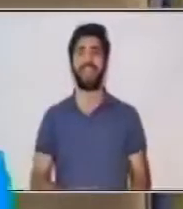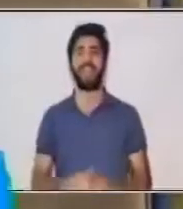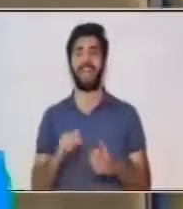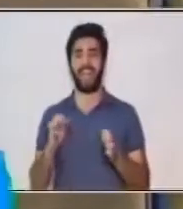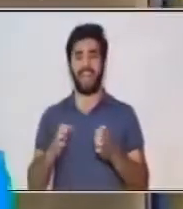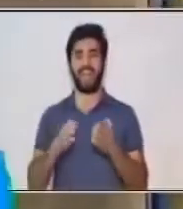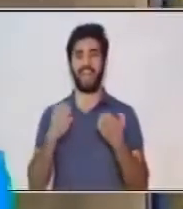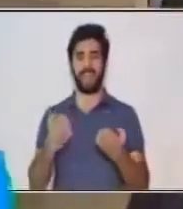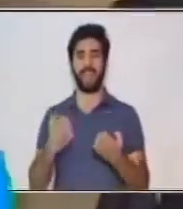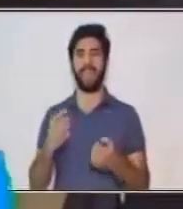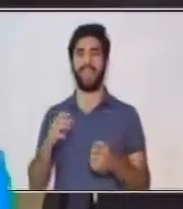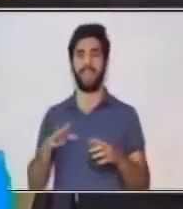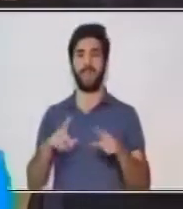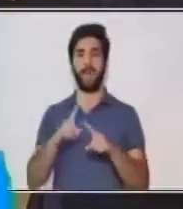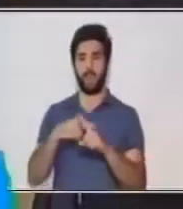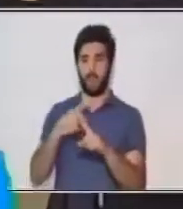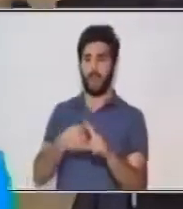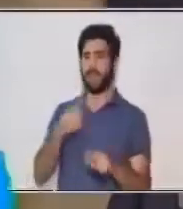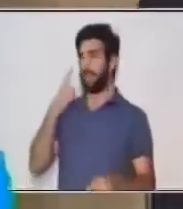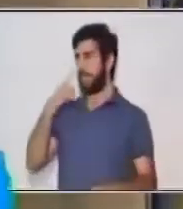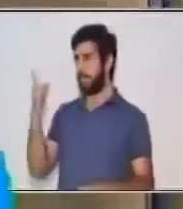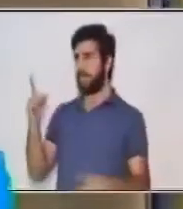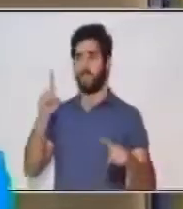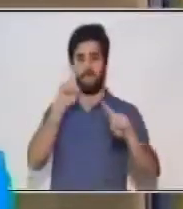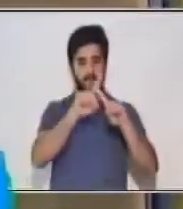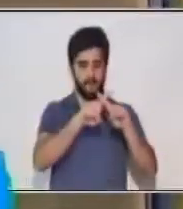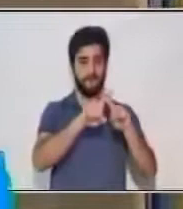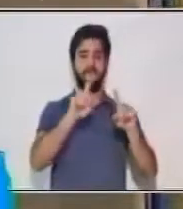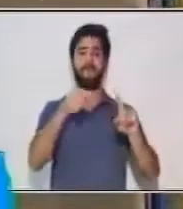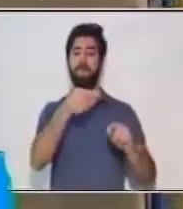Entonces cuando x vale menos 3,